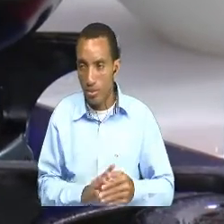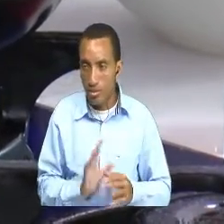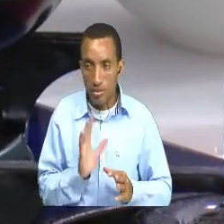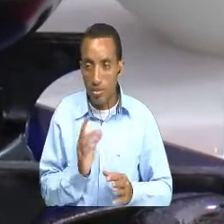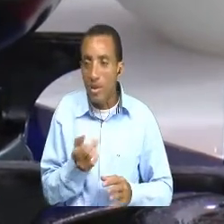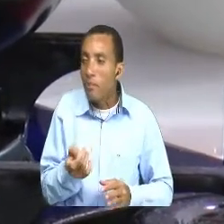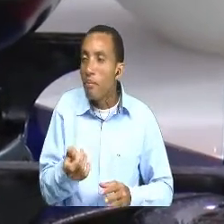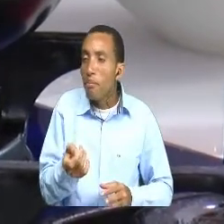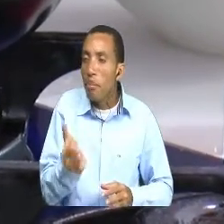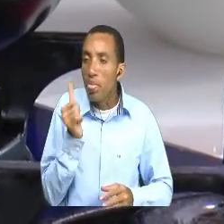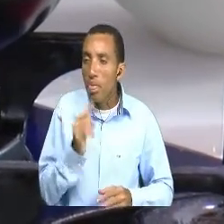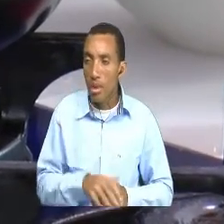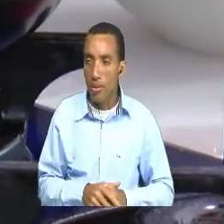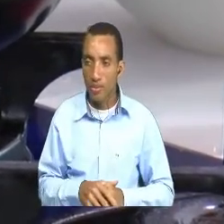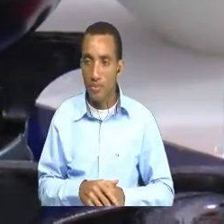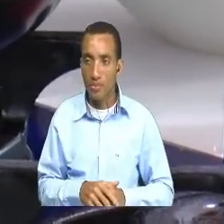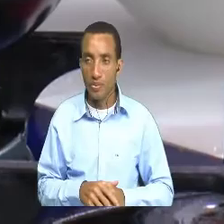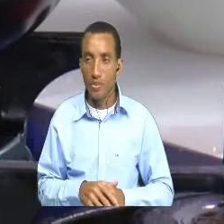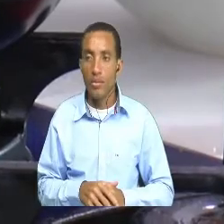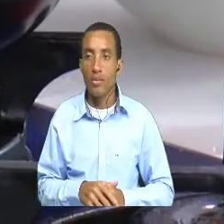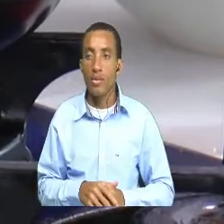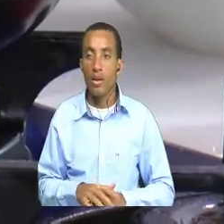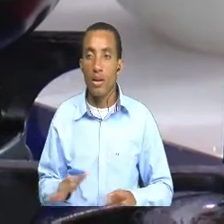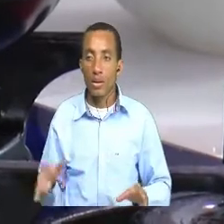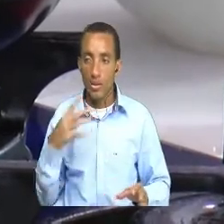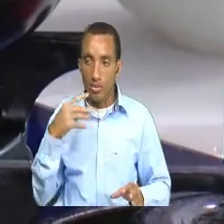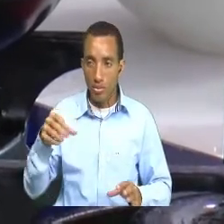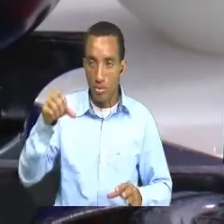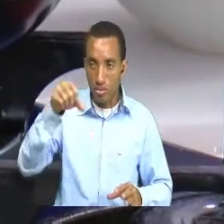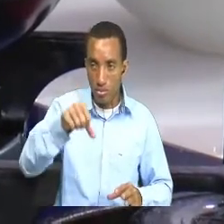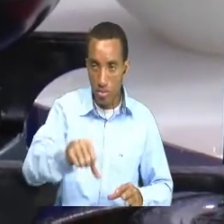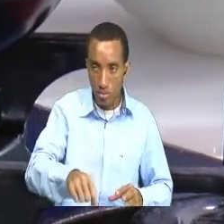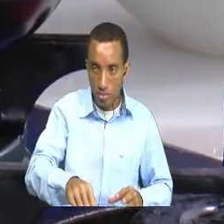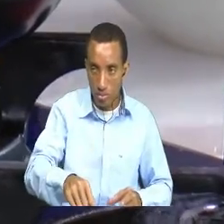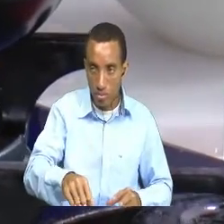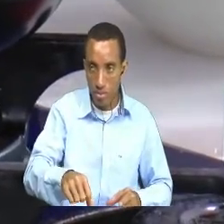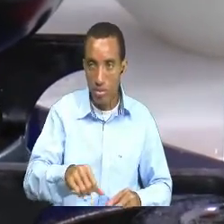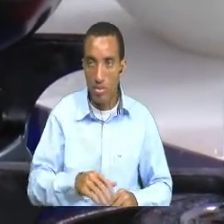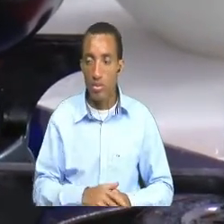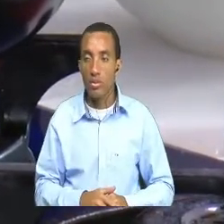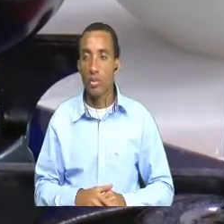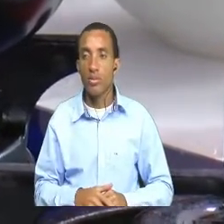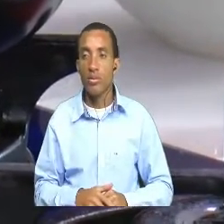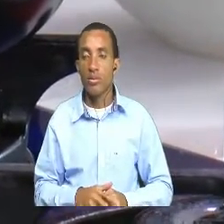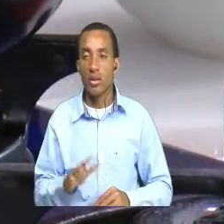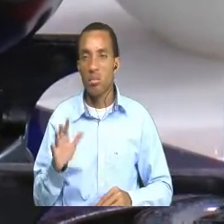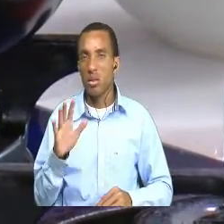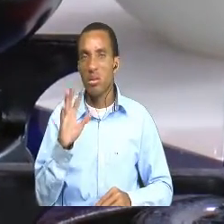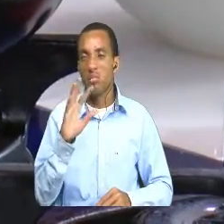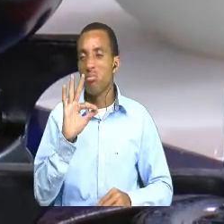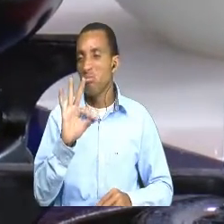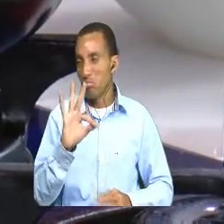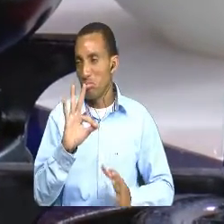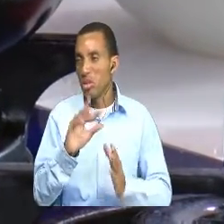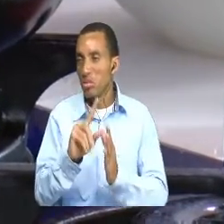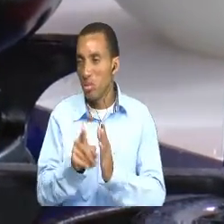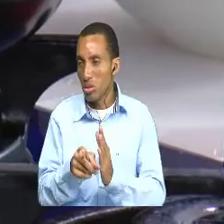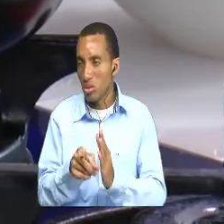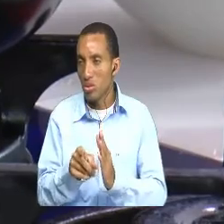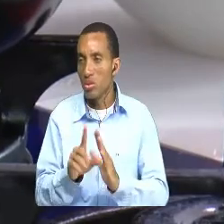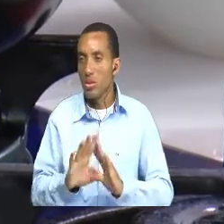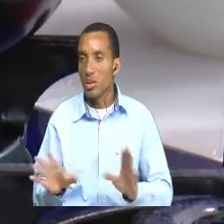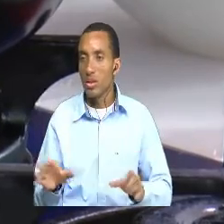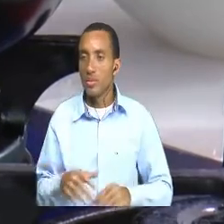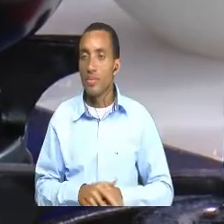yo aquí los mezcló y destacarlo vamos a llevar los que tres minutos por mucho porque aquí está